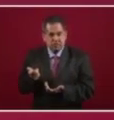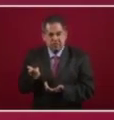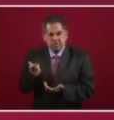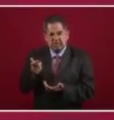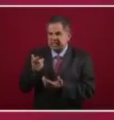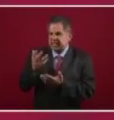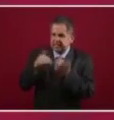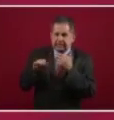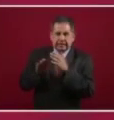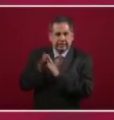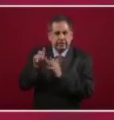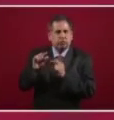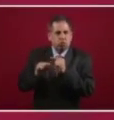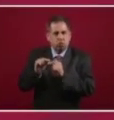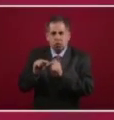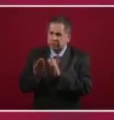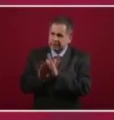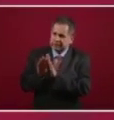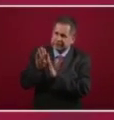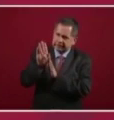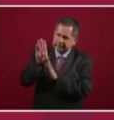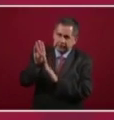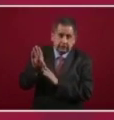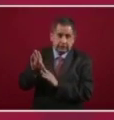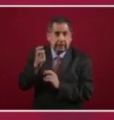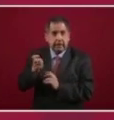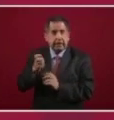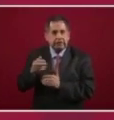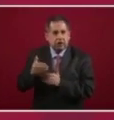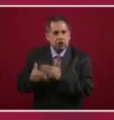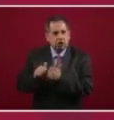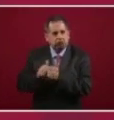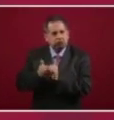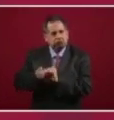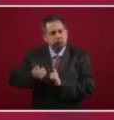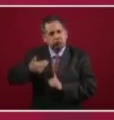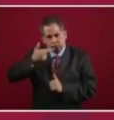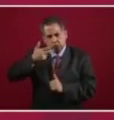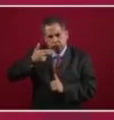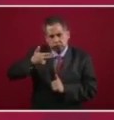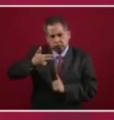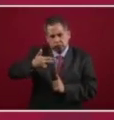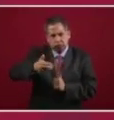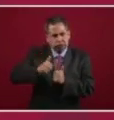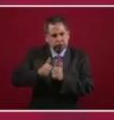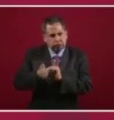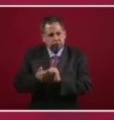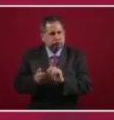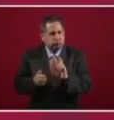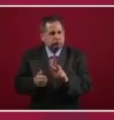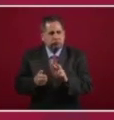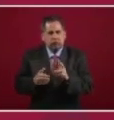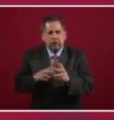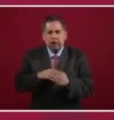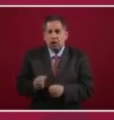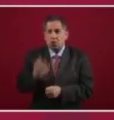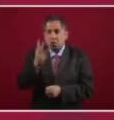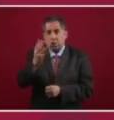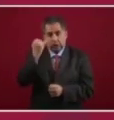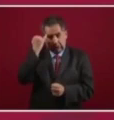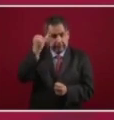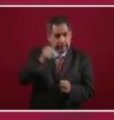despegue, vaya creciendo. Es un proceso, en efecto son cuatro